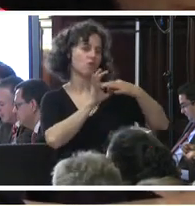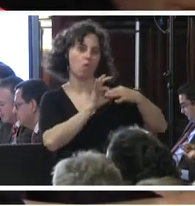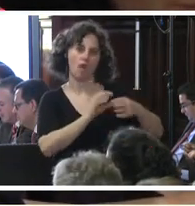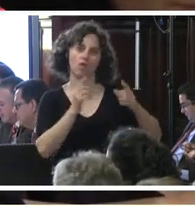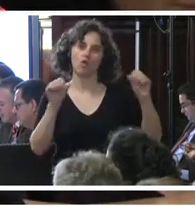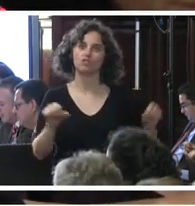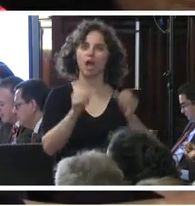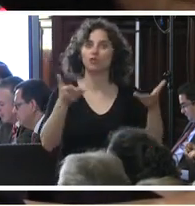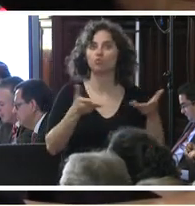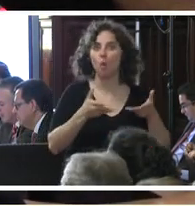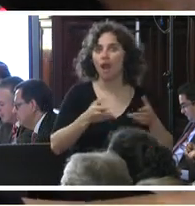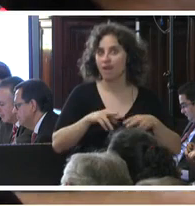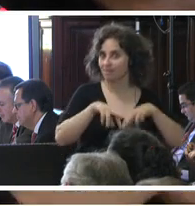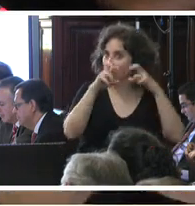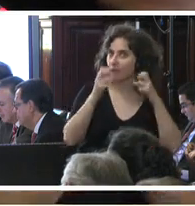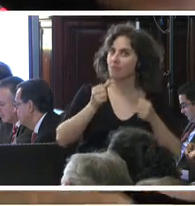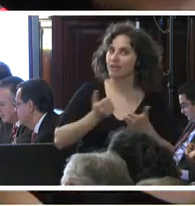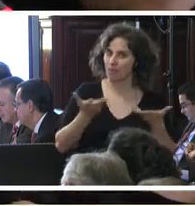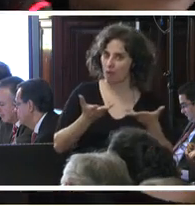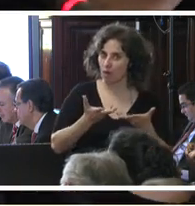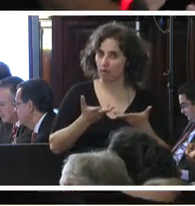actuales funcionarios en el tema de la investigación.